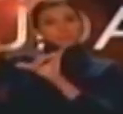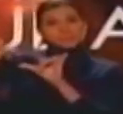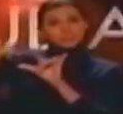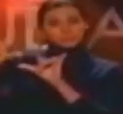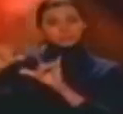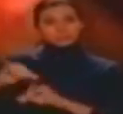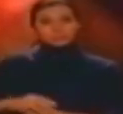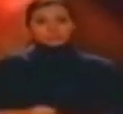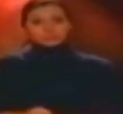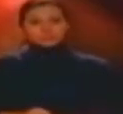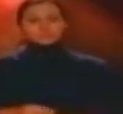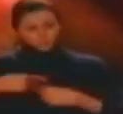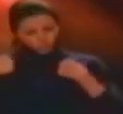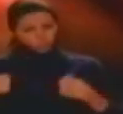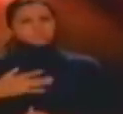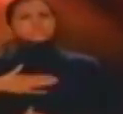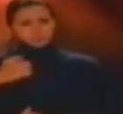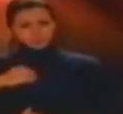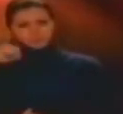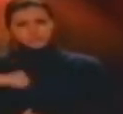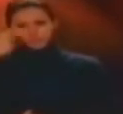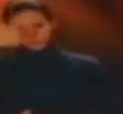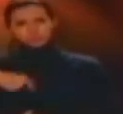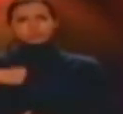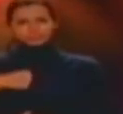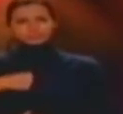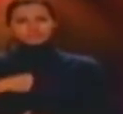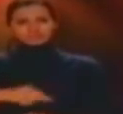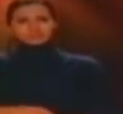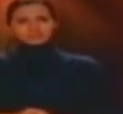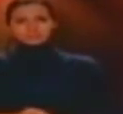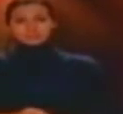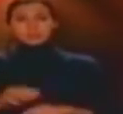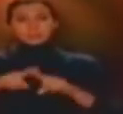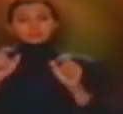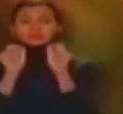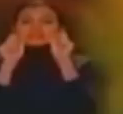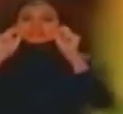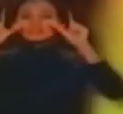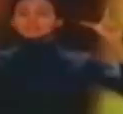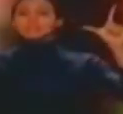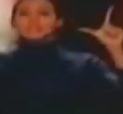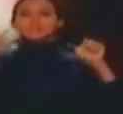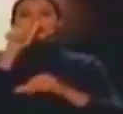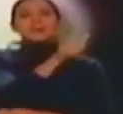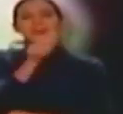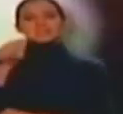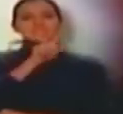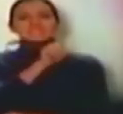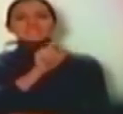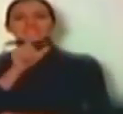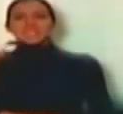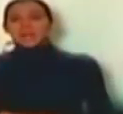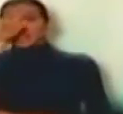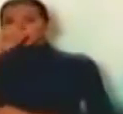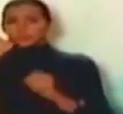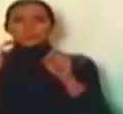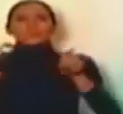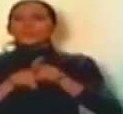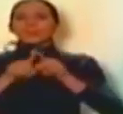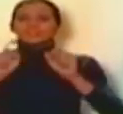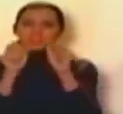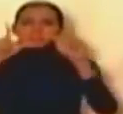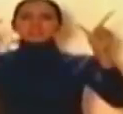Neruda, desde el corazón: sí, soy yo. Pero despierto cada 100 años, cuando despierta el